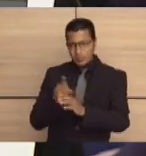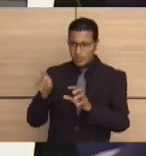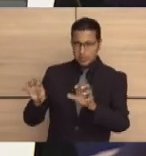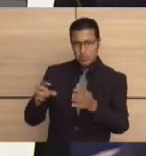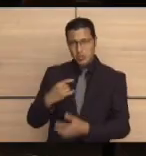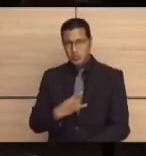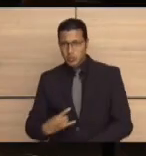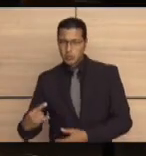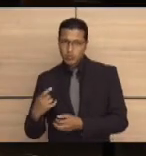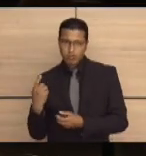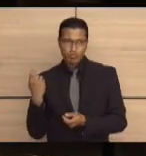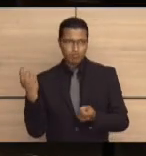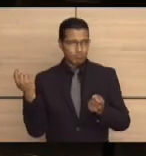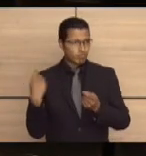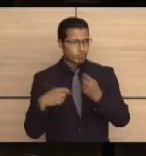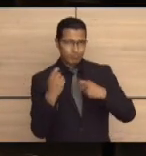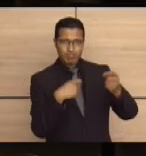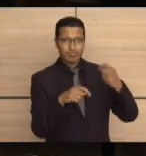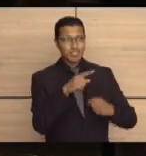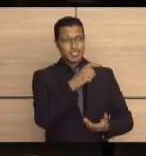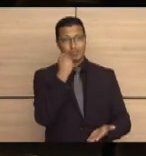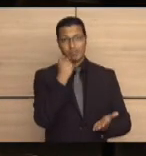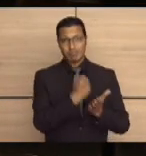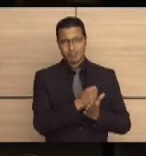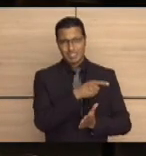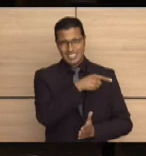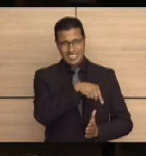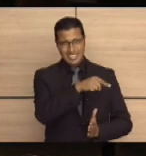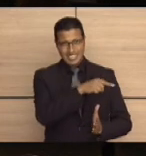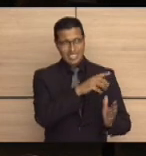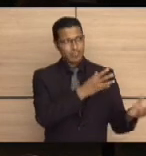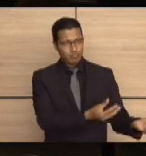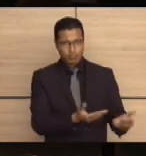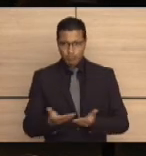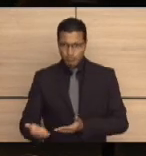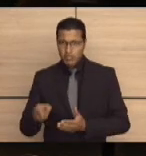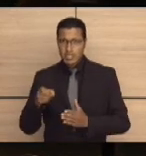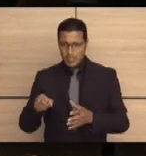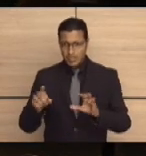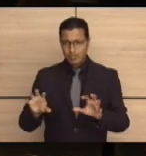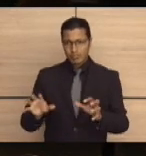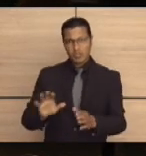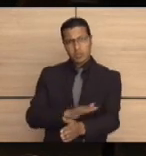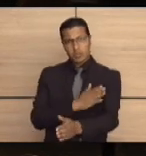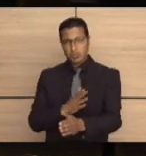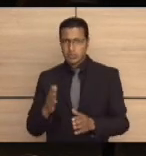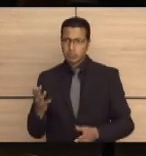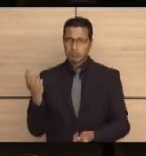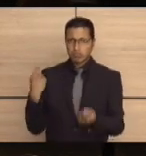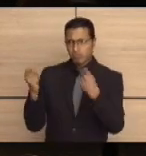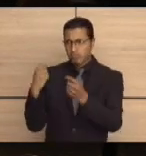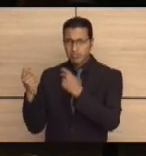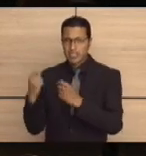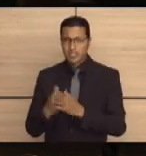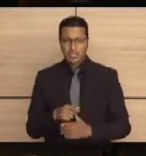Gabriel, en su sello discográfico, la tuvo en sus propios estudios. Ella es una de